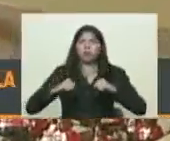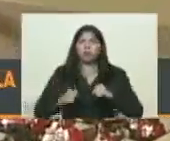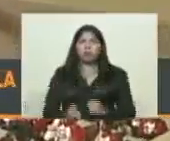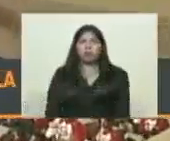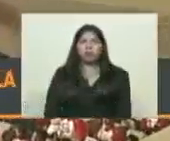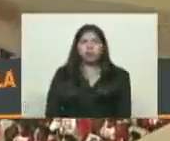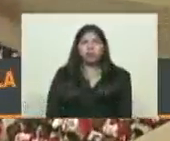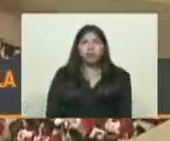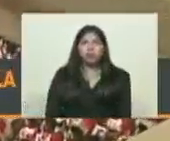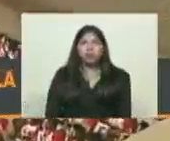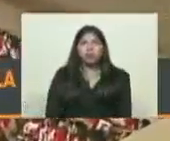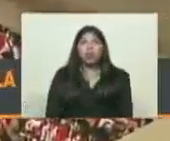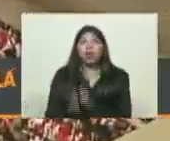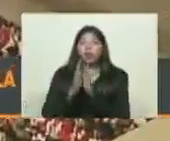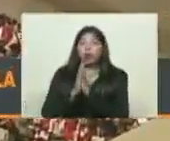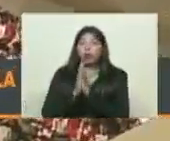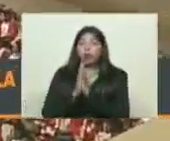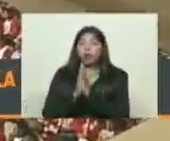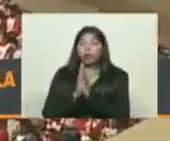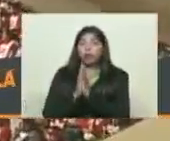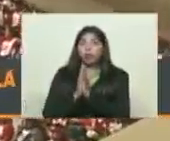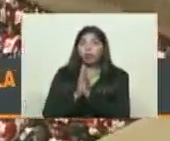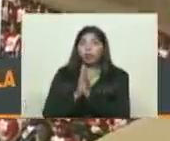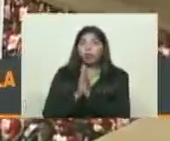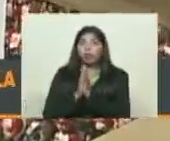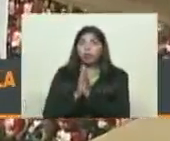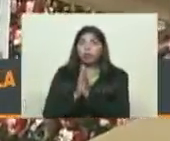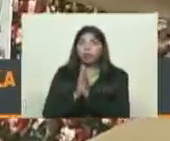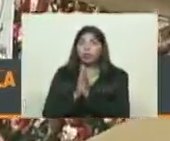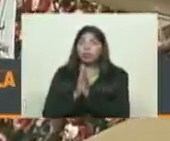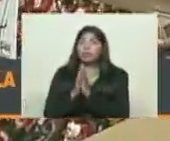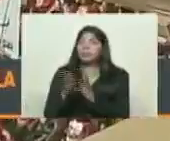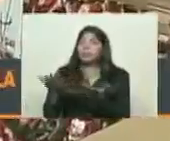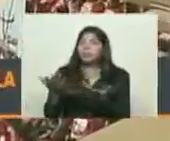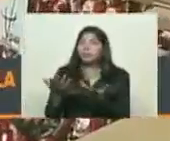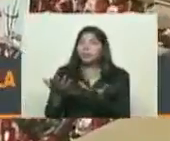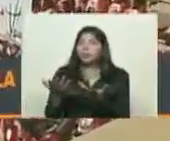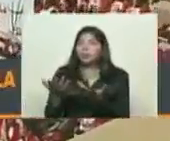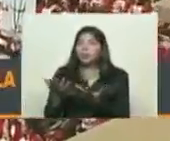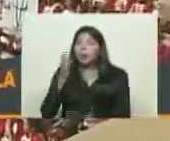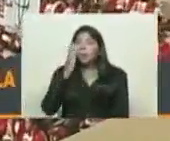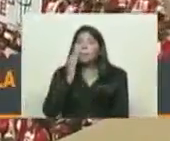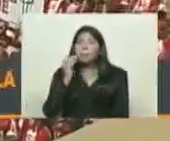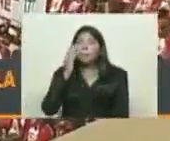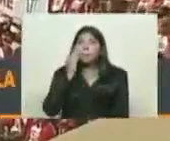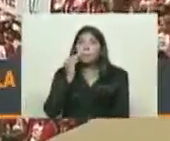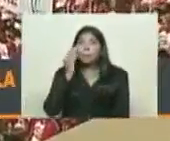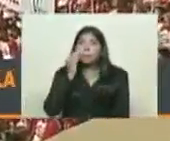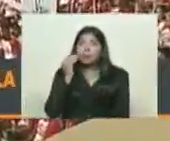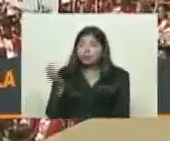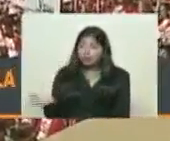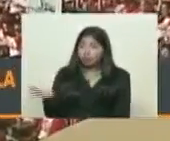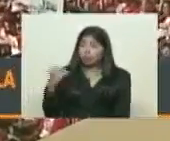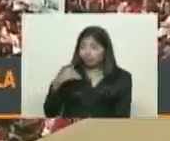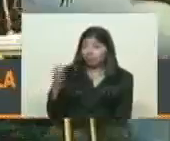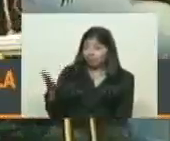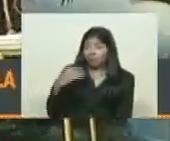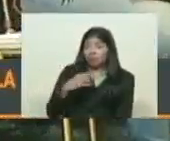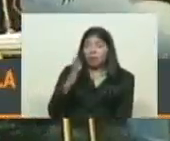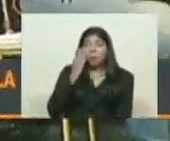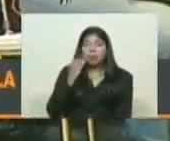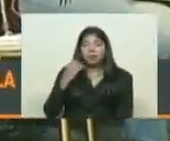Vamos a pedirle que nos brinde su experiencia dentro del movimiento Somos